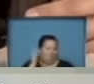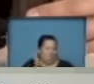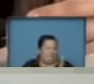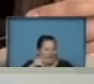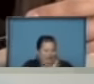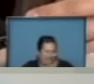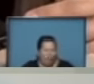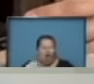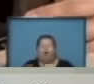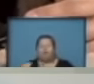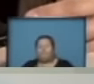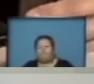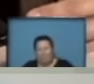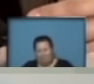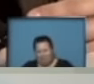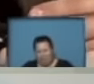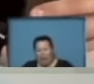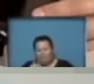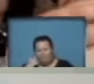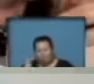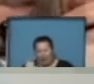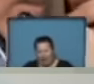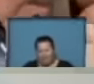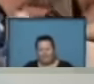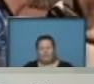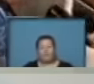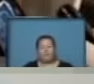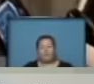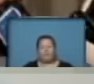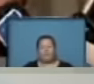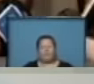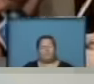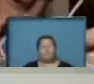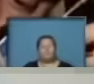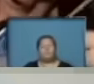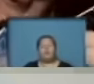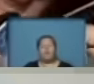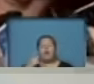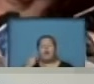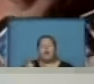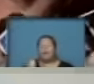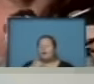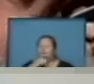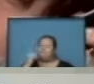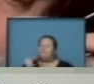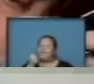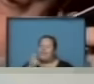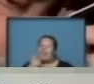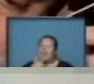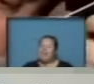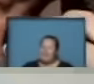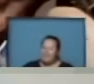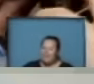Pero no hay ninguna otra cosa que no sea lo que ya hemos visto. Entonces, ¿cuál es el objetivo? Hay un intento de